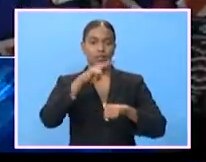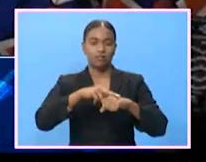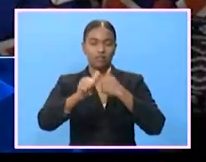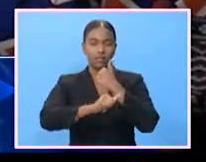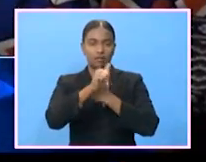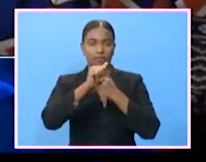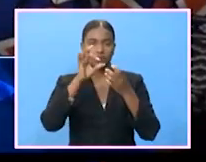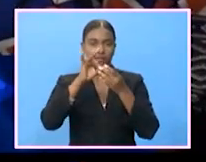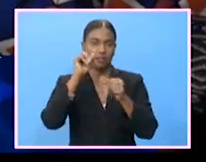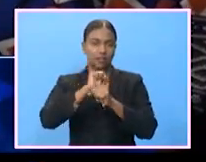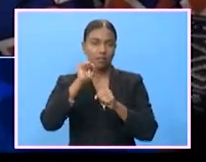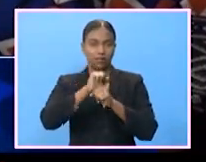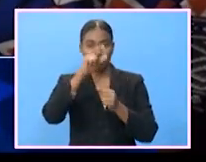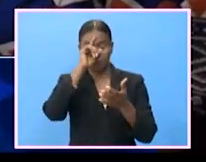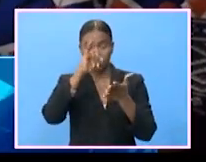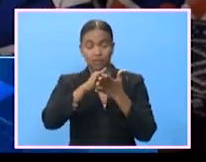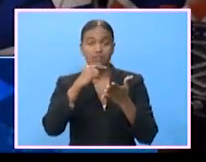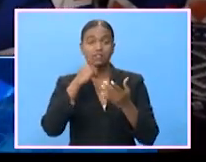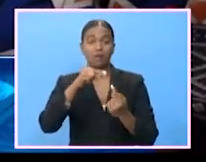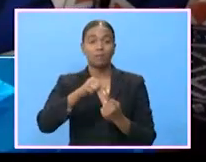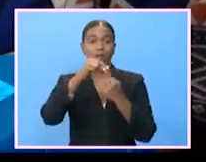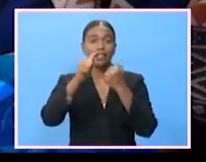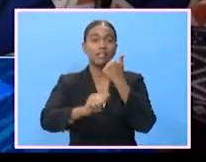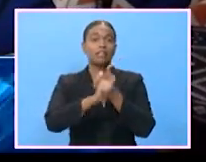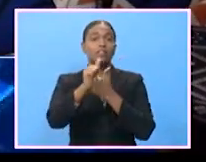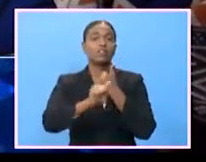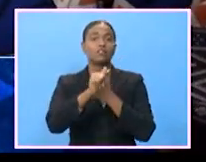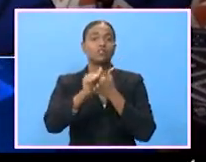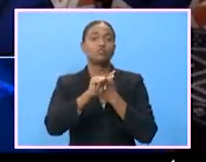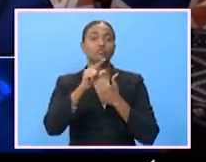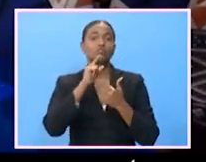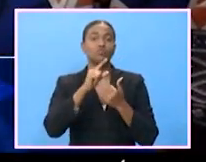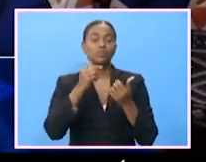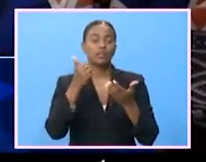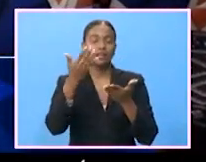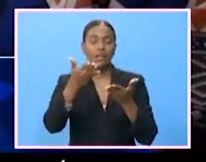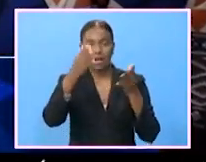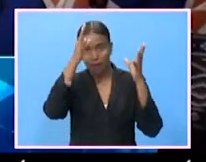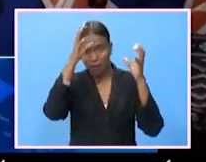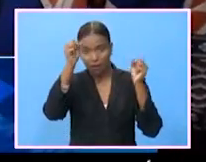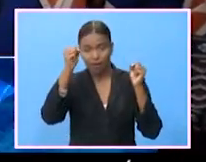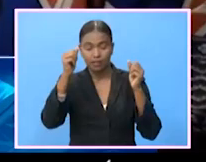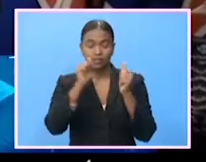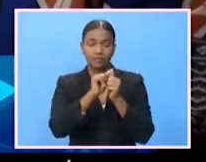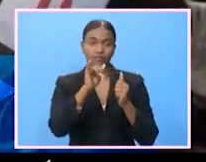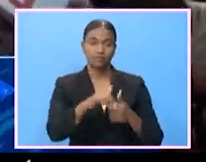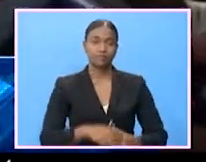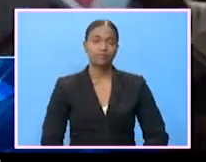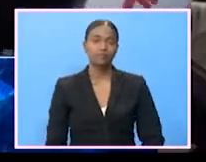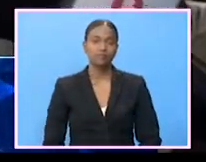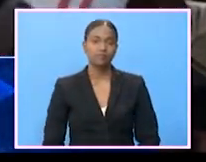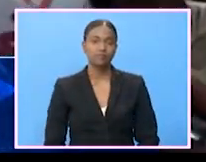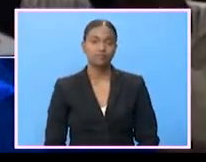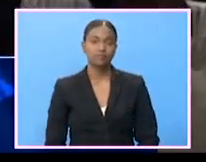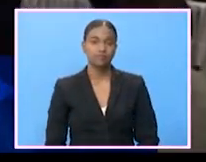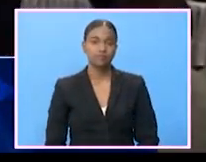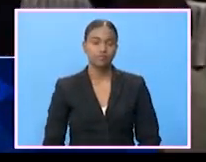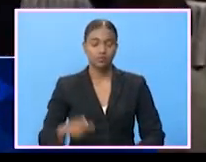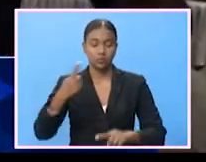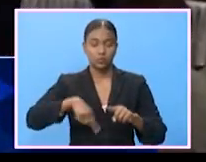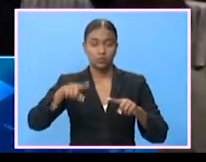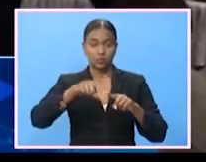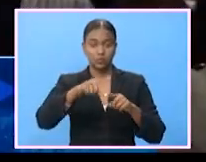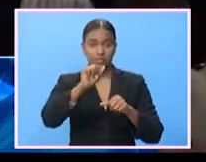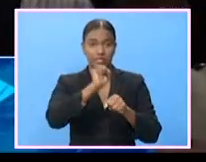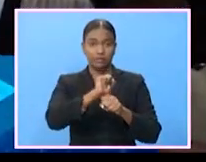Laborales, en el que señaló que uno de los principales riesgos lo constituyen los accidentes con motocicletas. Cuando un trabajador tiene un accidente, que